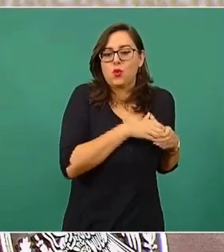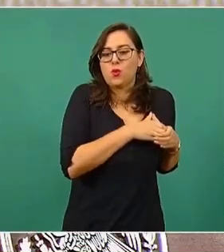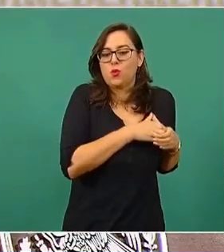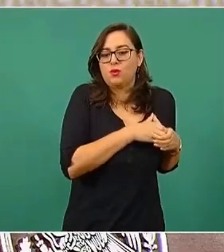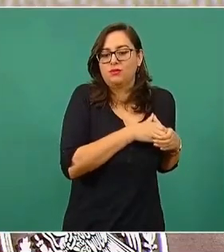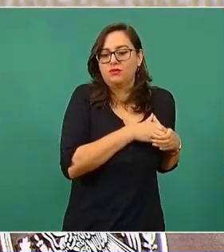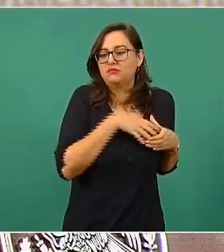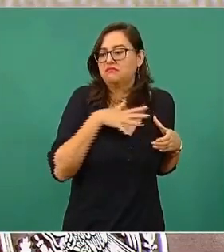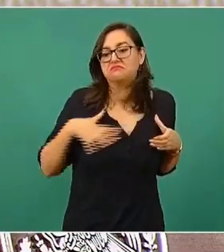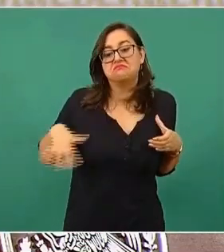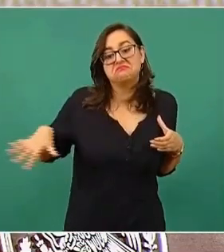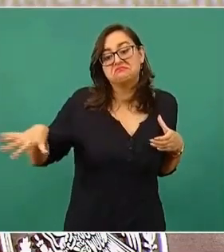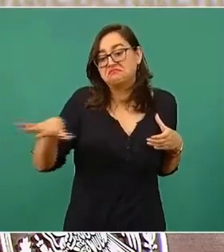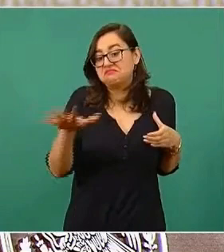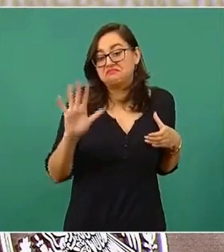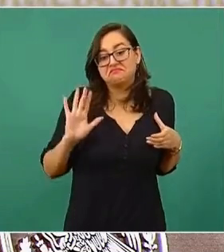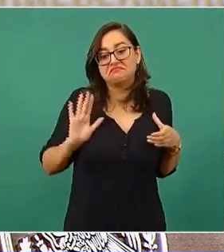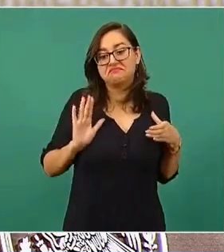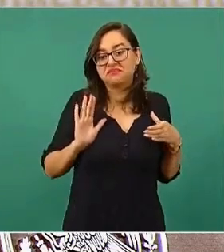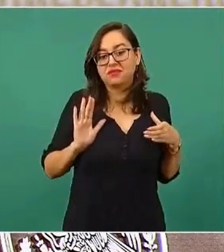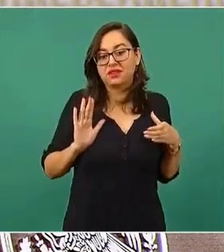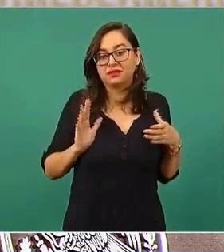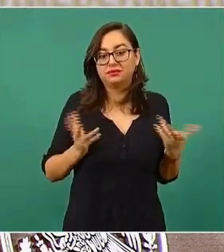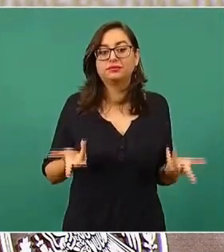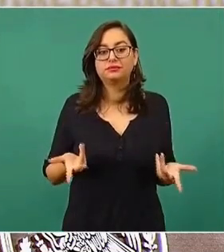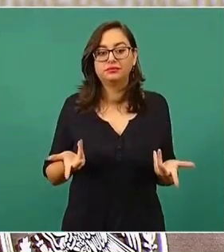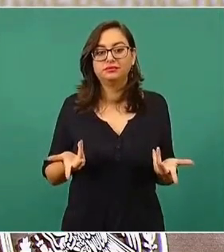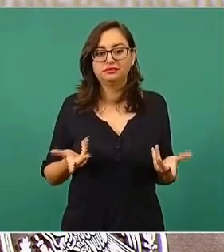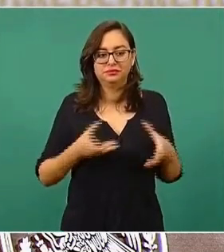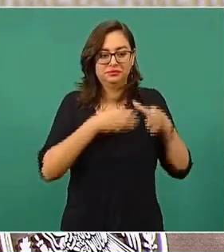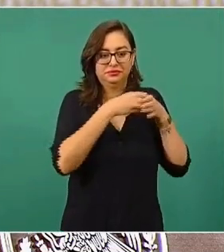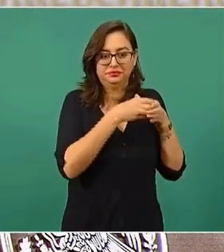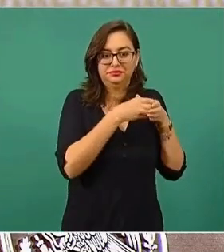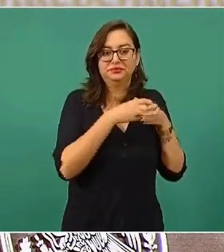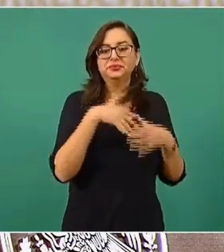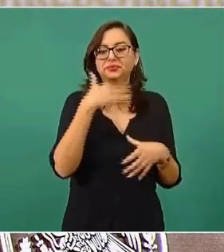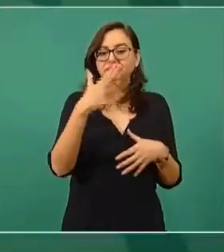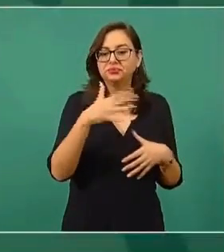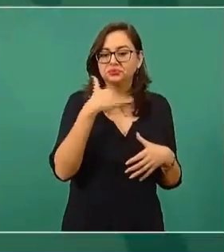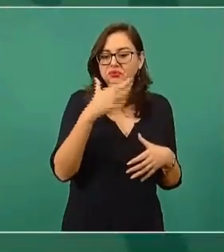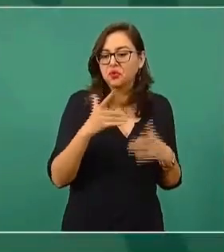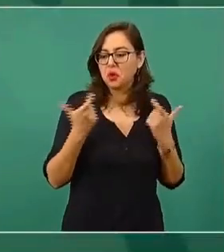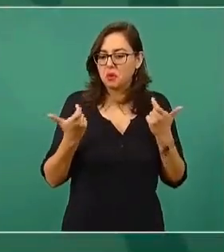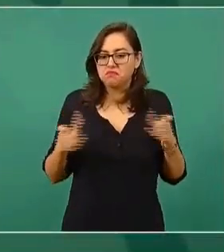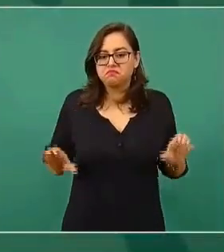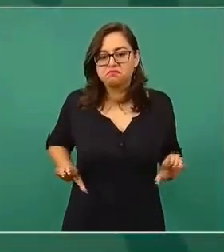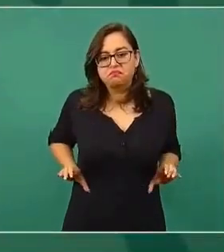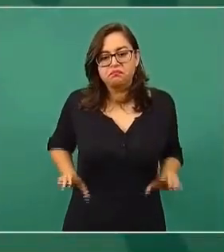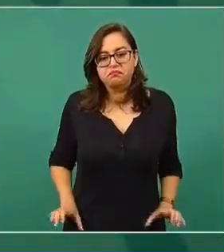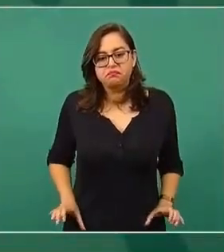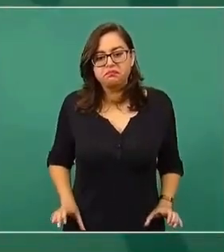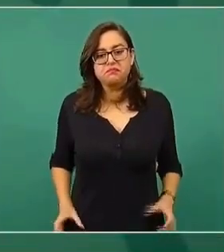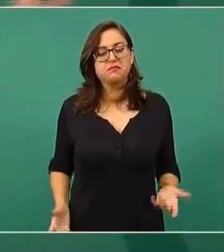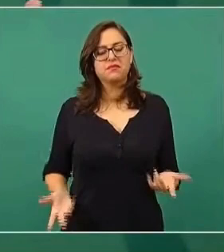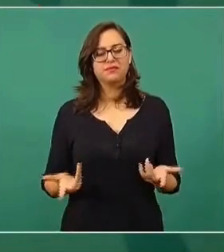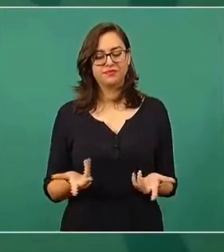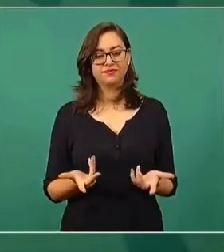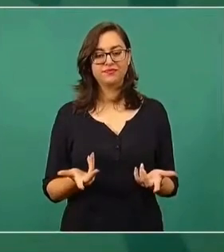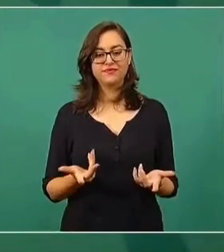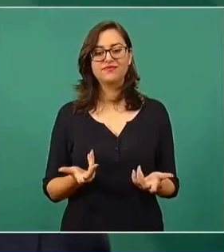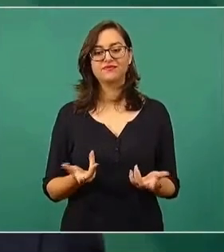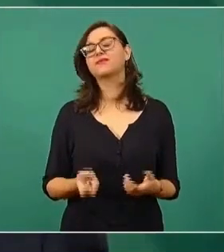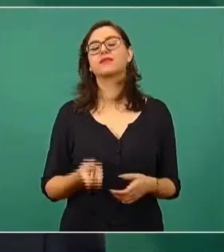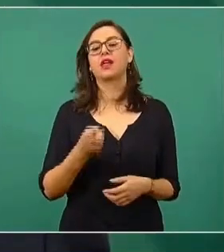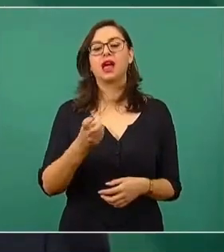O sea, porque se permite el robo, la corrupción. ¿Por qué no se hablaba